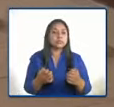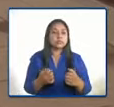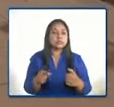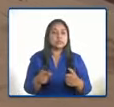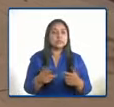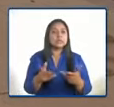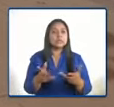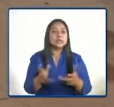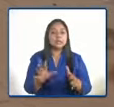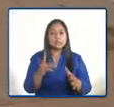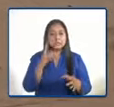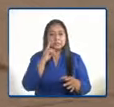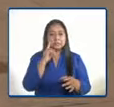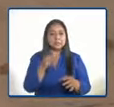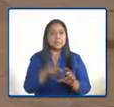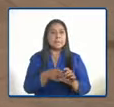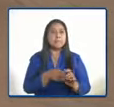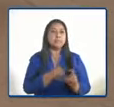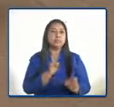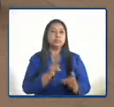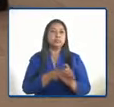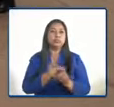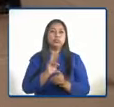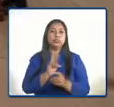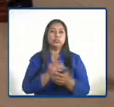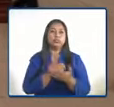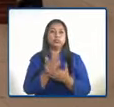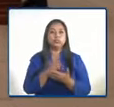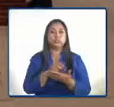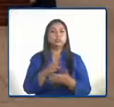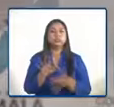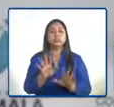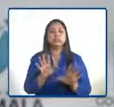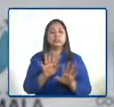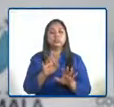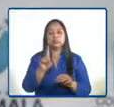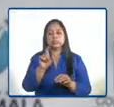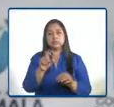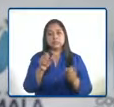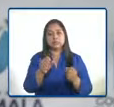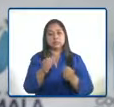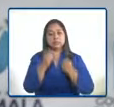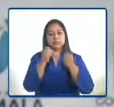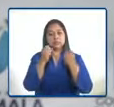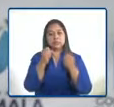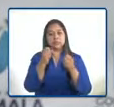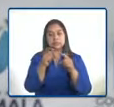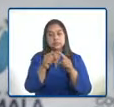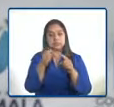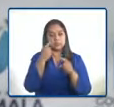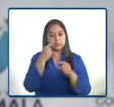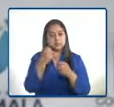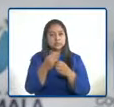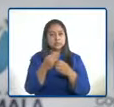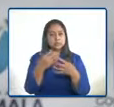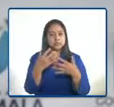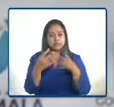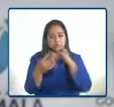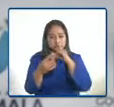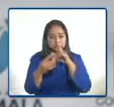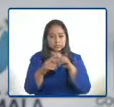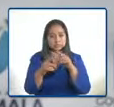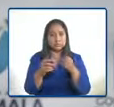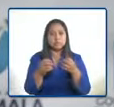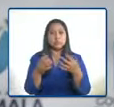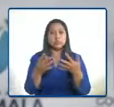lejos de abandonar la creación de nuevos programas, hemos venido fortaleciendo esa cantidad y, por supuesto, las